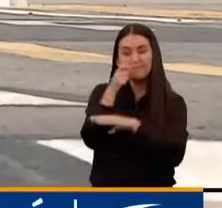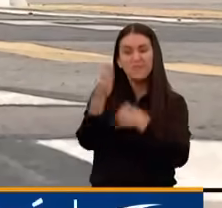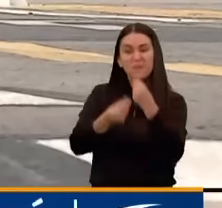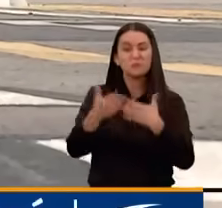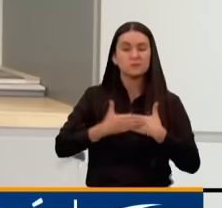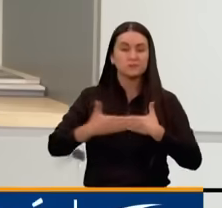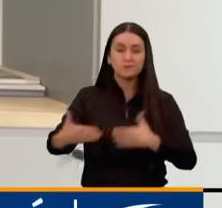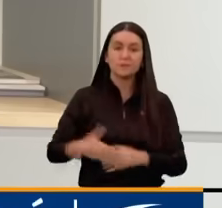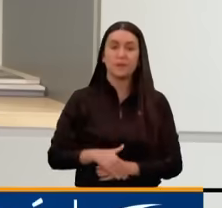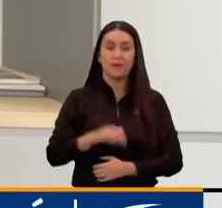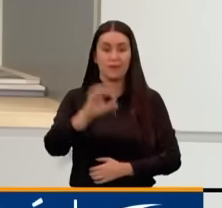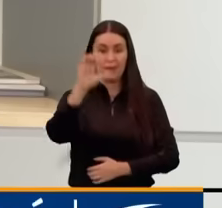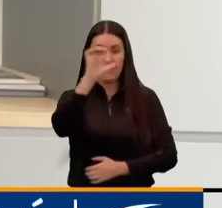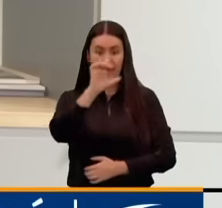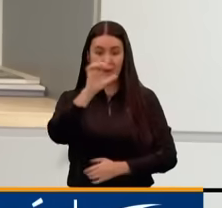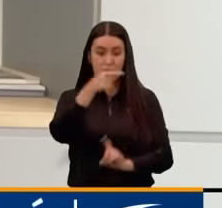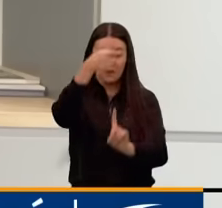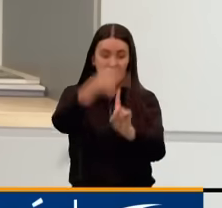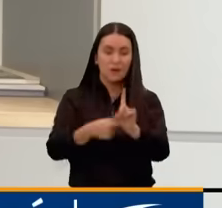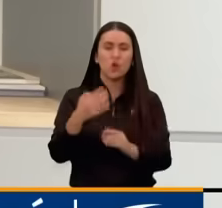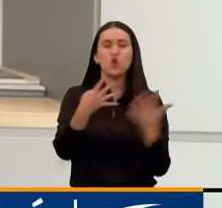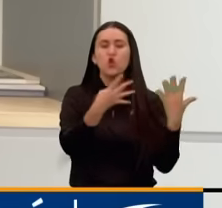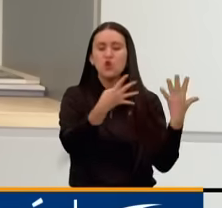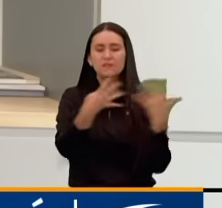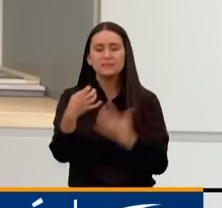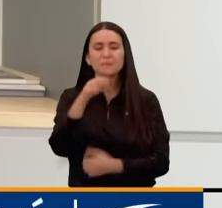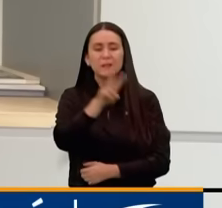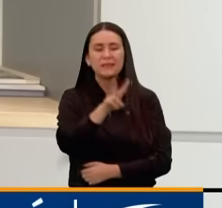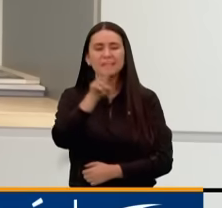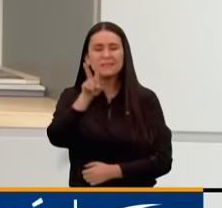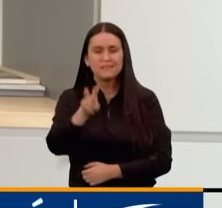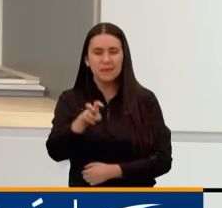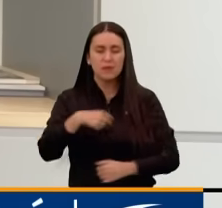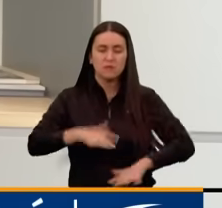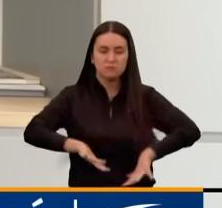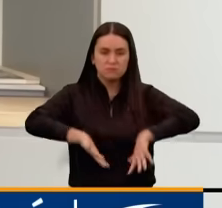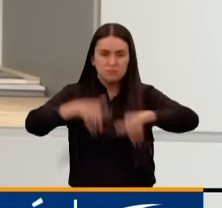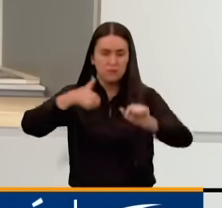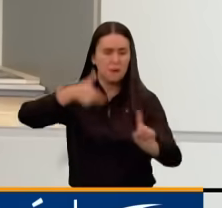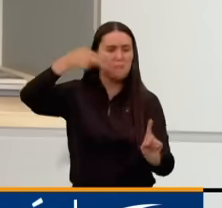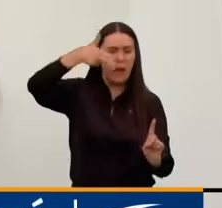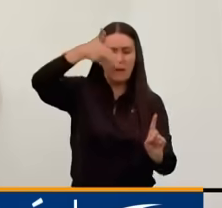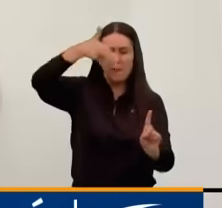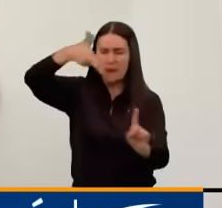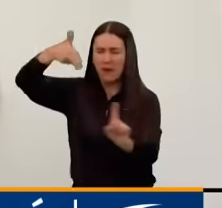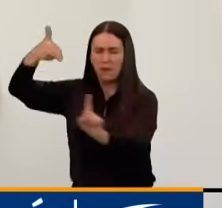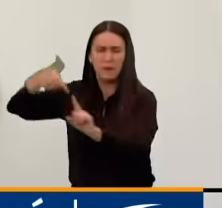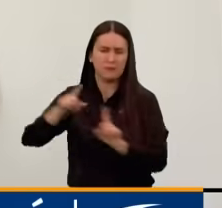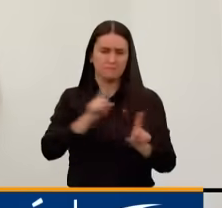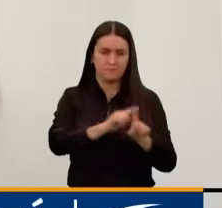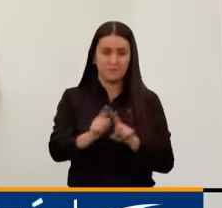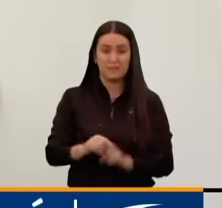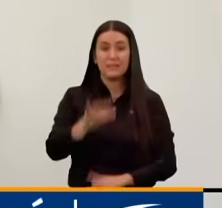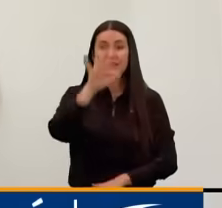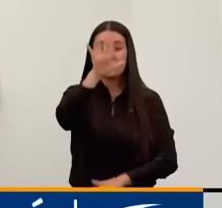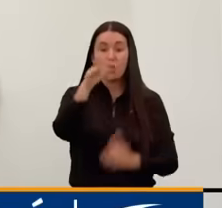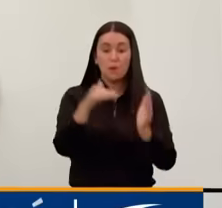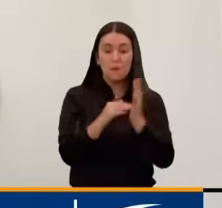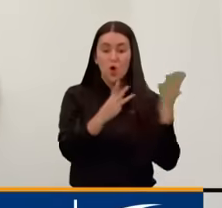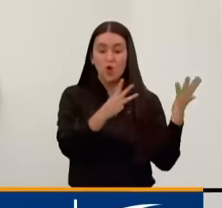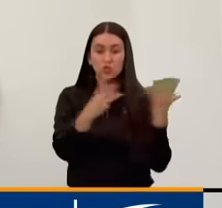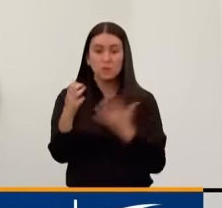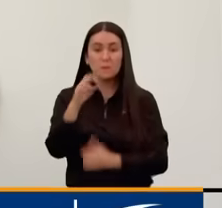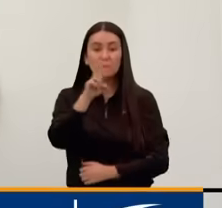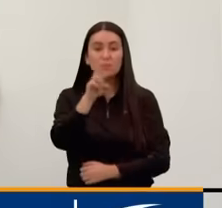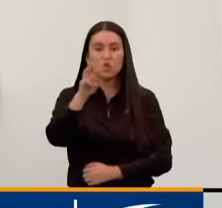enero se han presentado 927 hurtos con armas de fuego en la ciudad. De las 5.828 cámaras